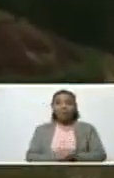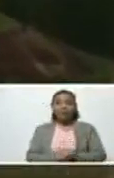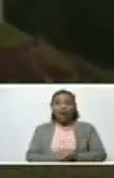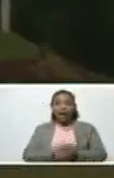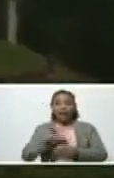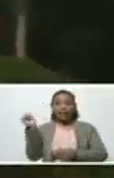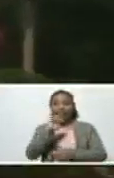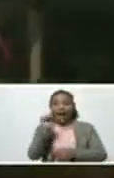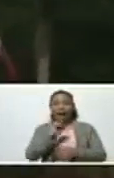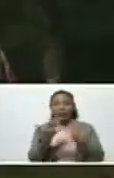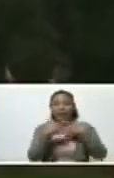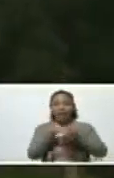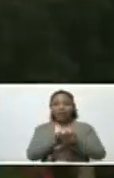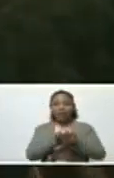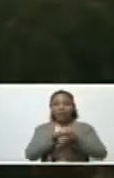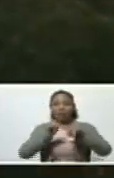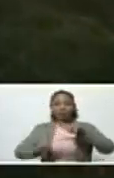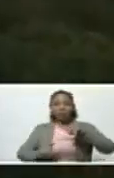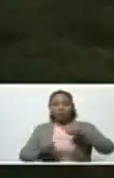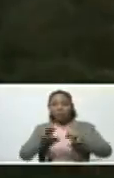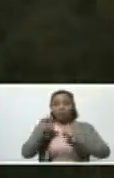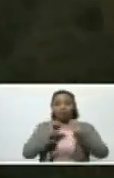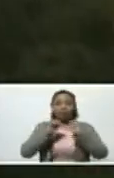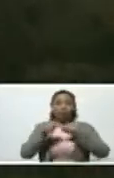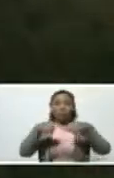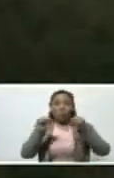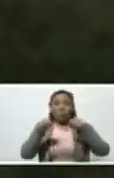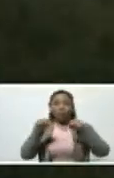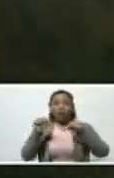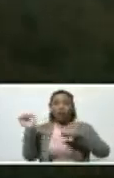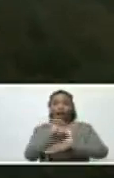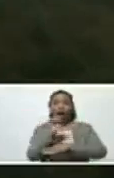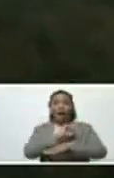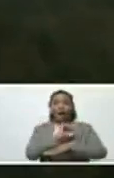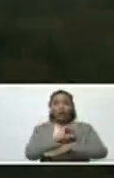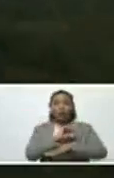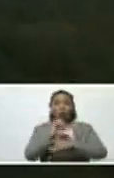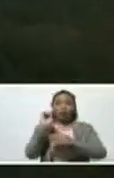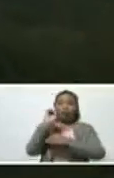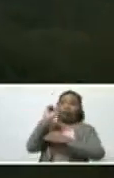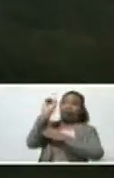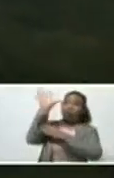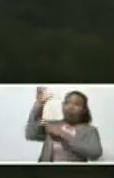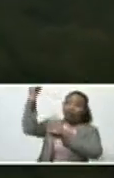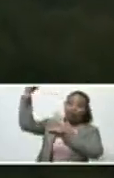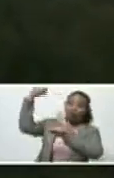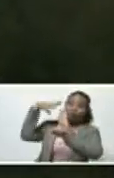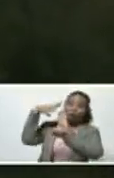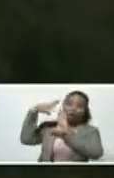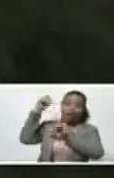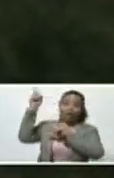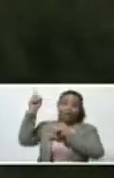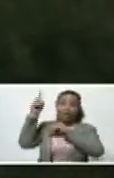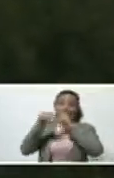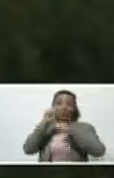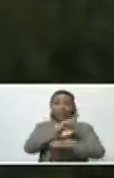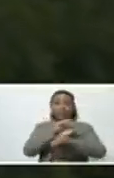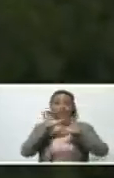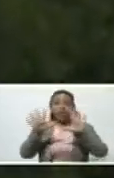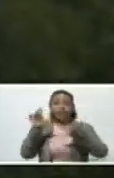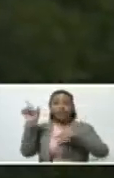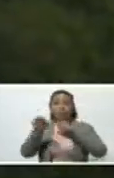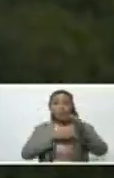de electricidad y motor de moto, y carro eléctrico con panel solar con versión 110. La